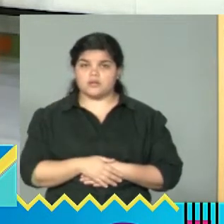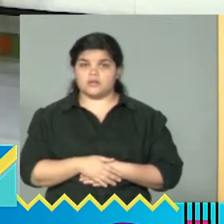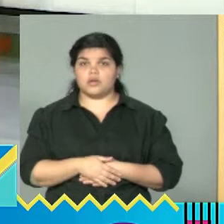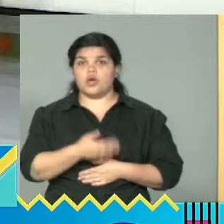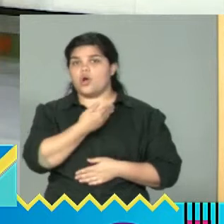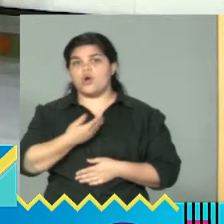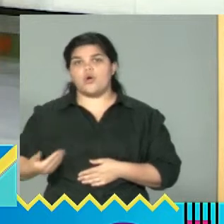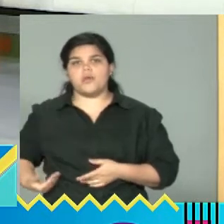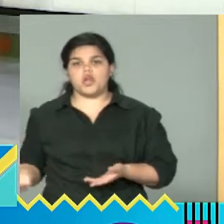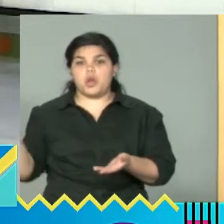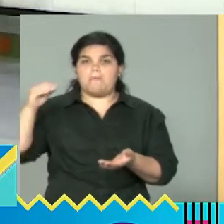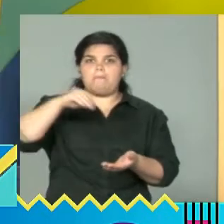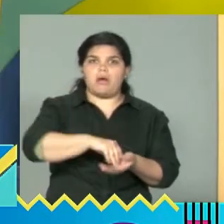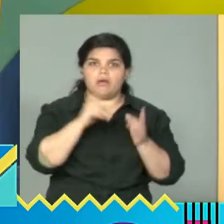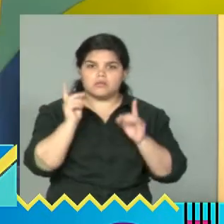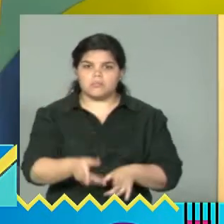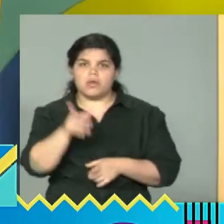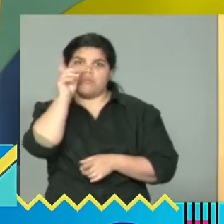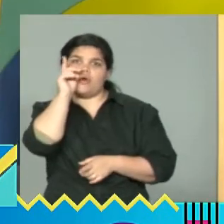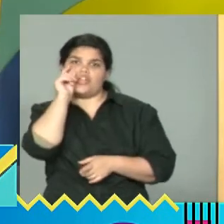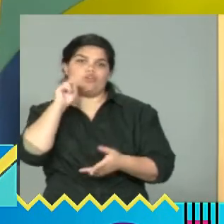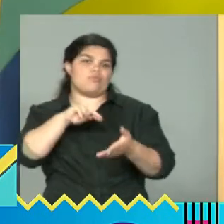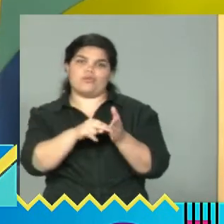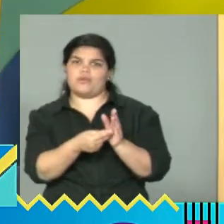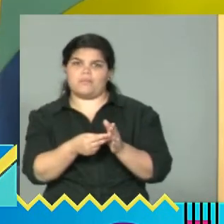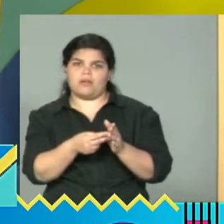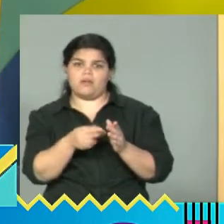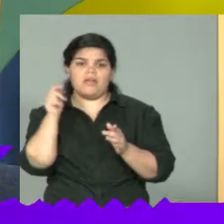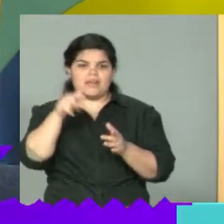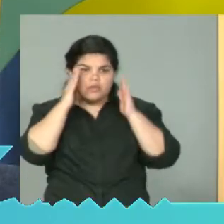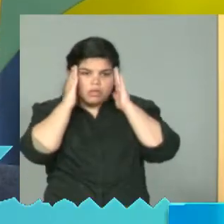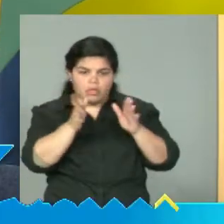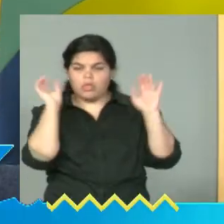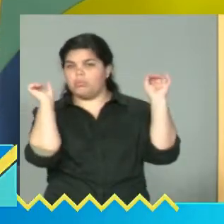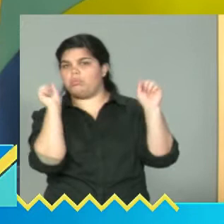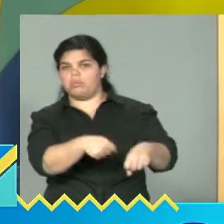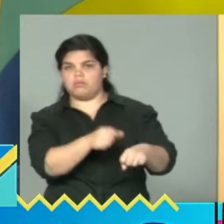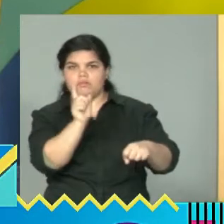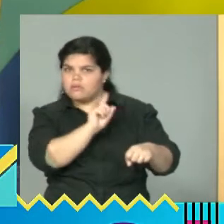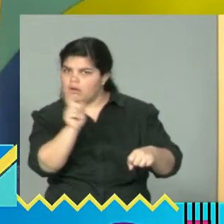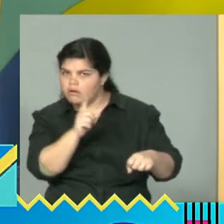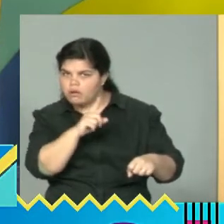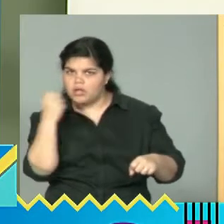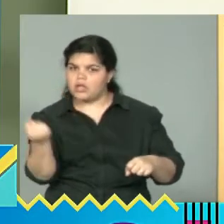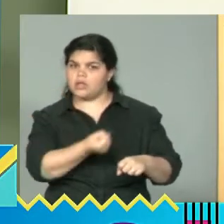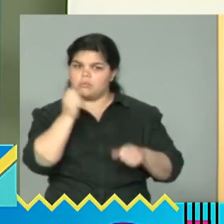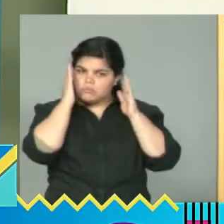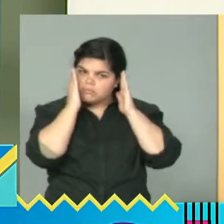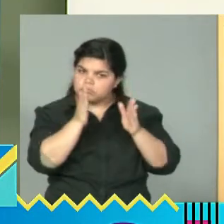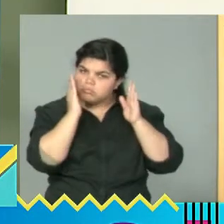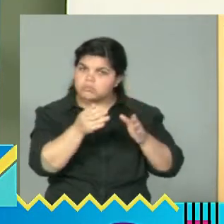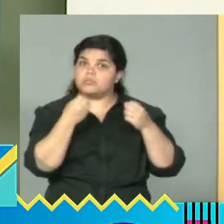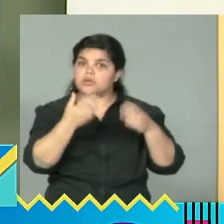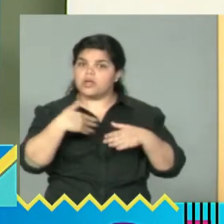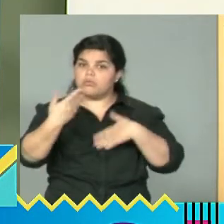problema político. Y eso me parece que no hay que desatenderlo porque podría seguir complicando al resto